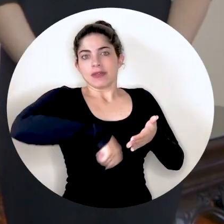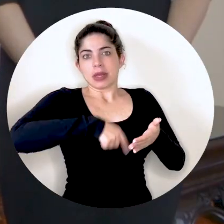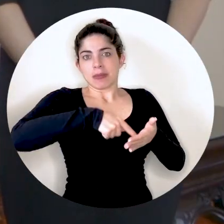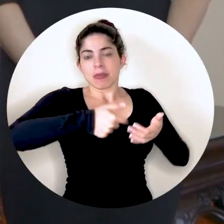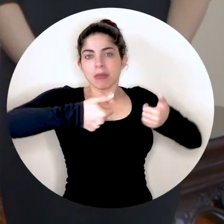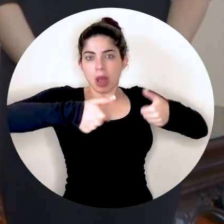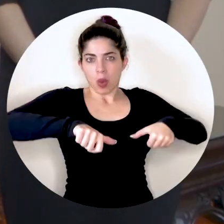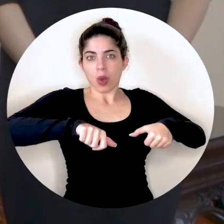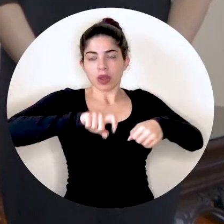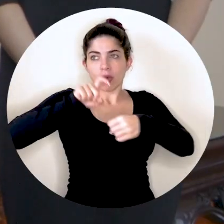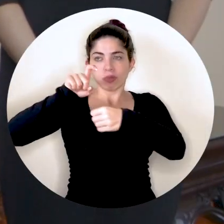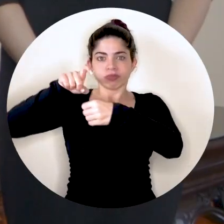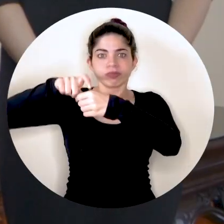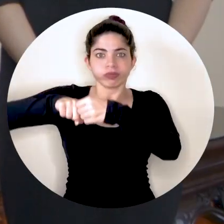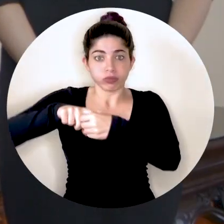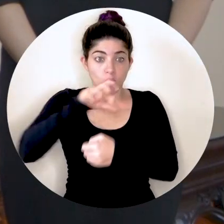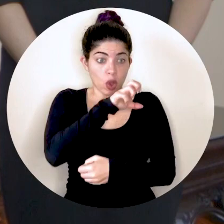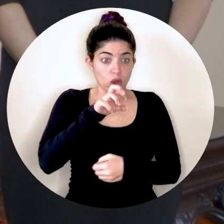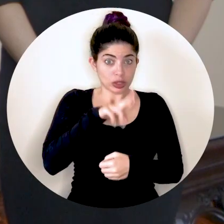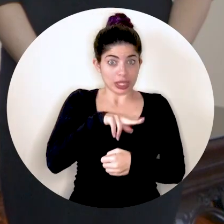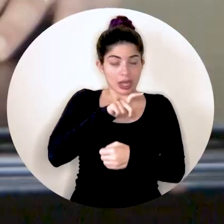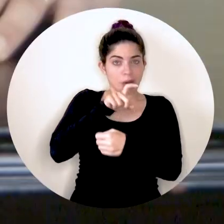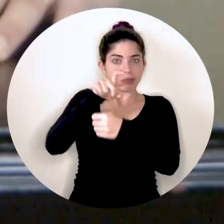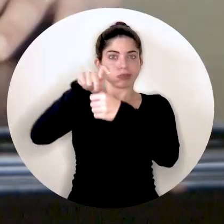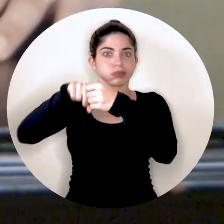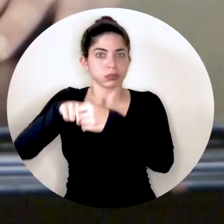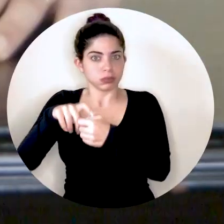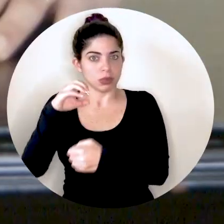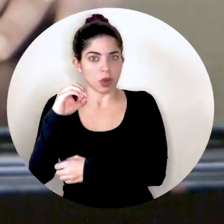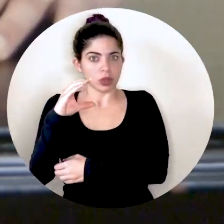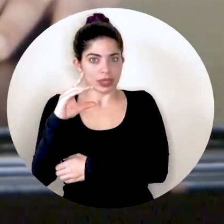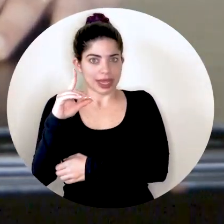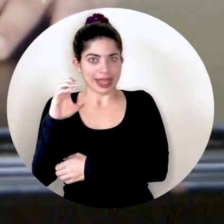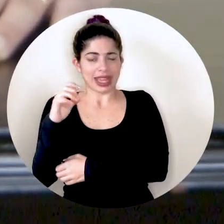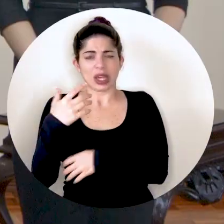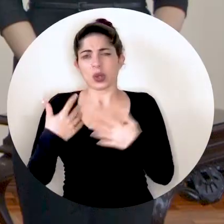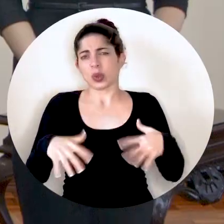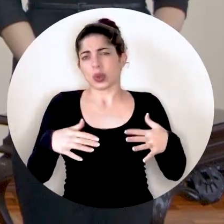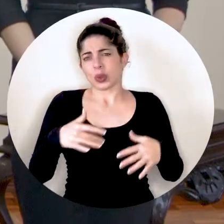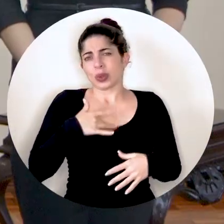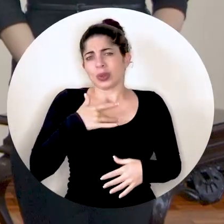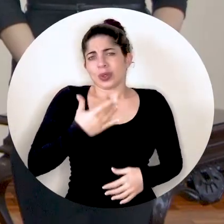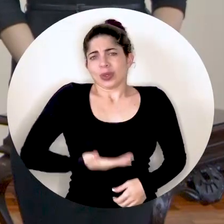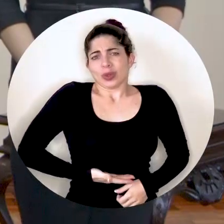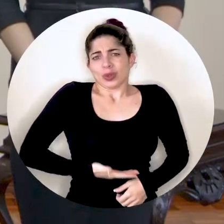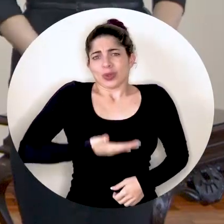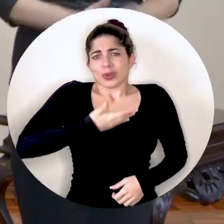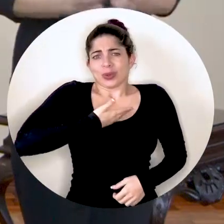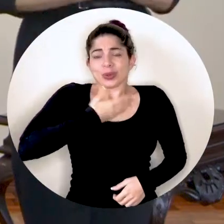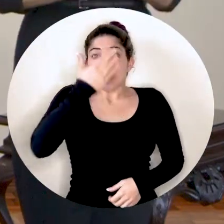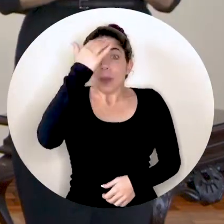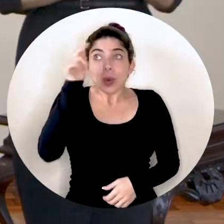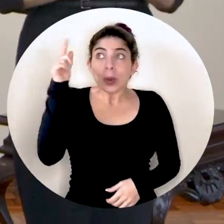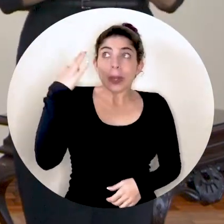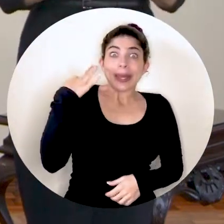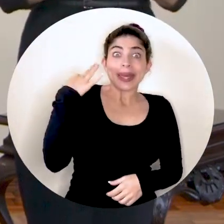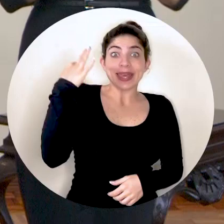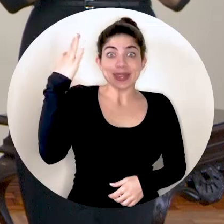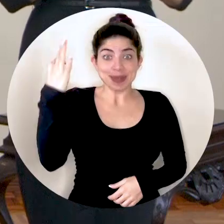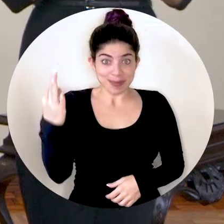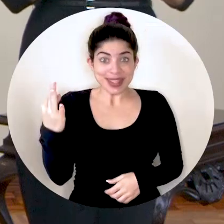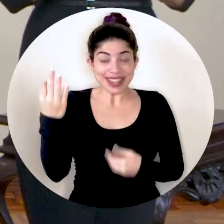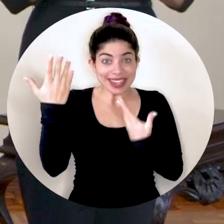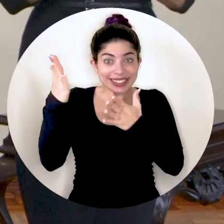firmar el acuerdo de adhesión de Costa Rica a la OCDE. Me siento muy orgulloso porque esta